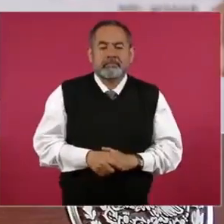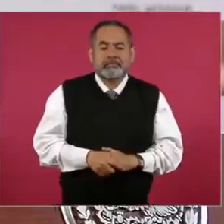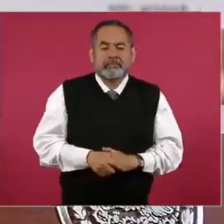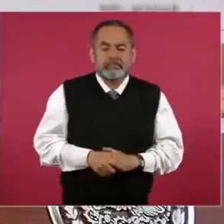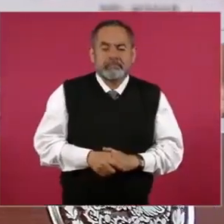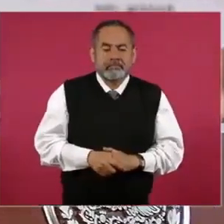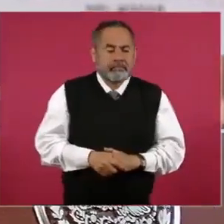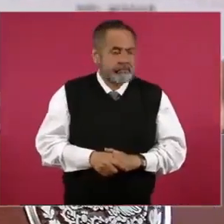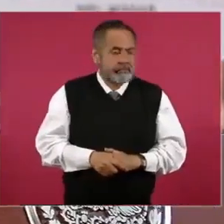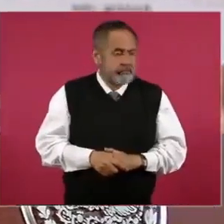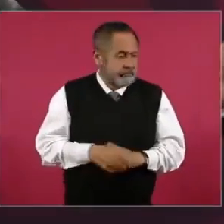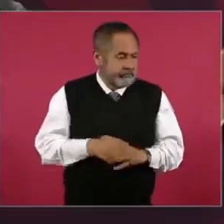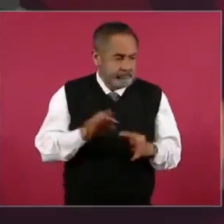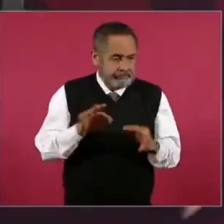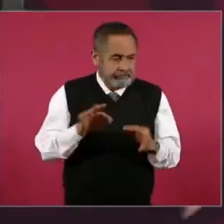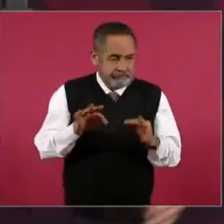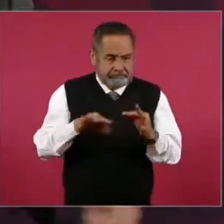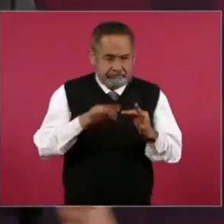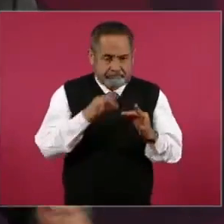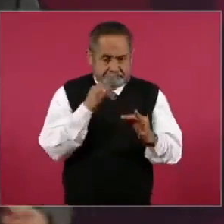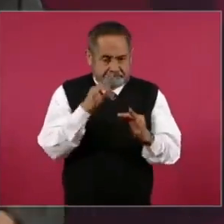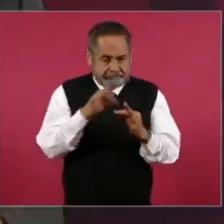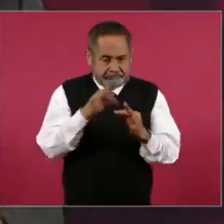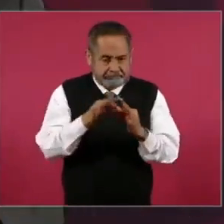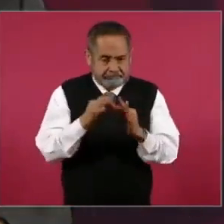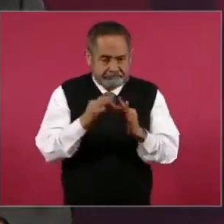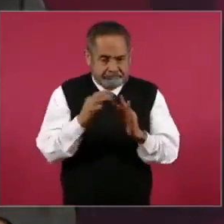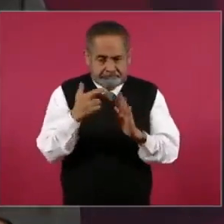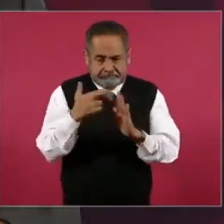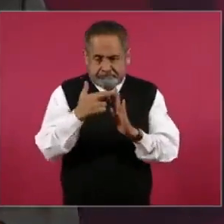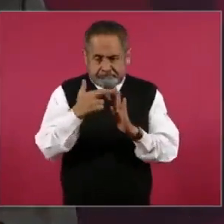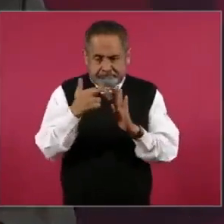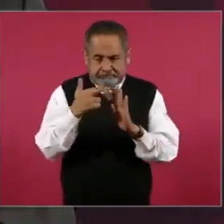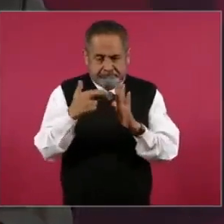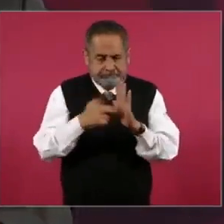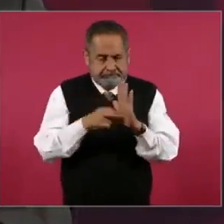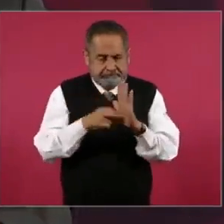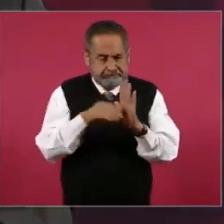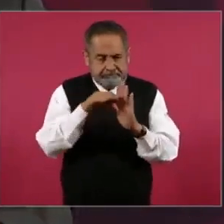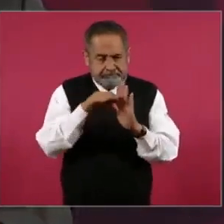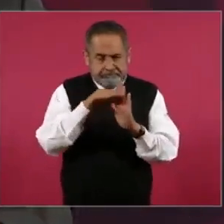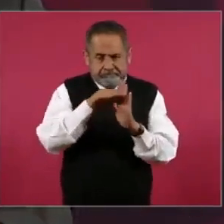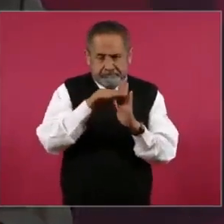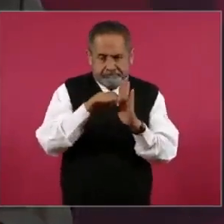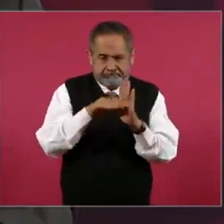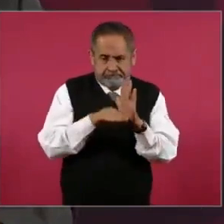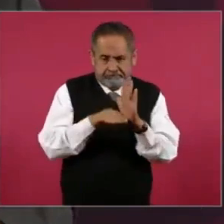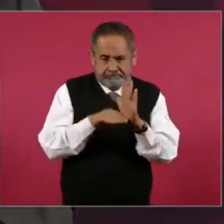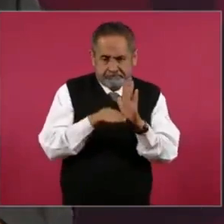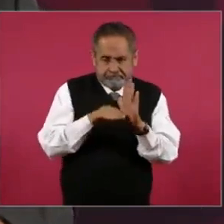¿les parecerá una idea, ya ni siquiera buena o mala, una idea? Esto es una ocurrencia, es una